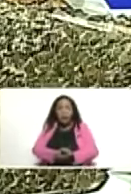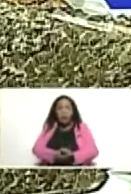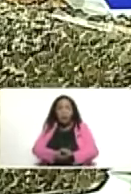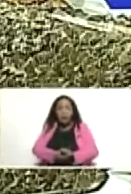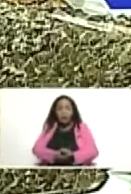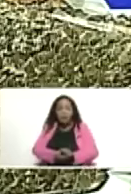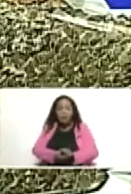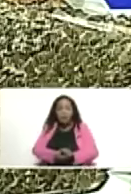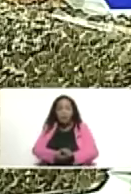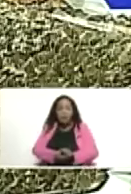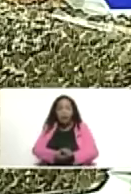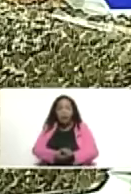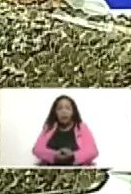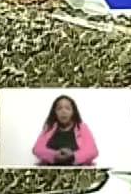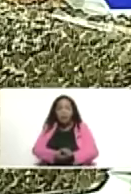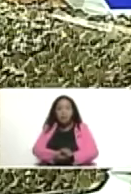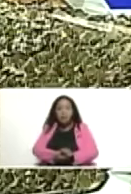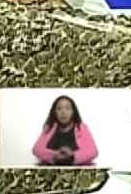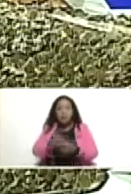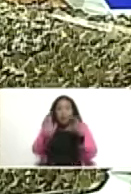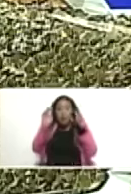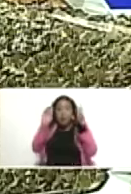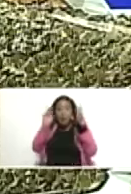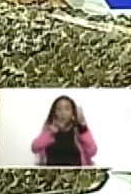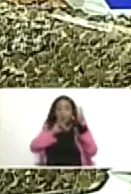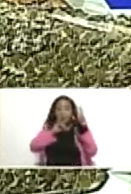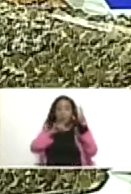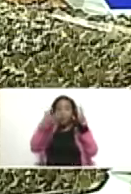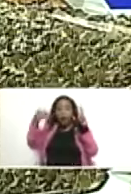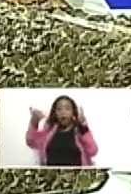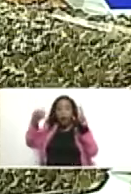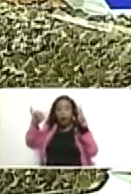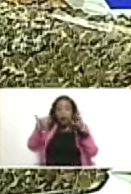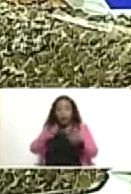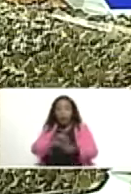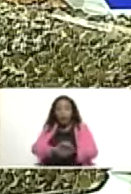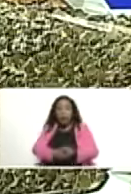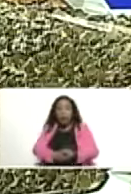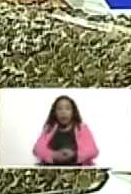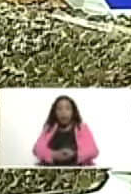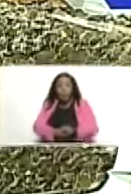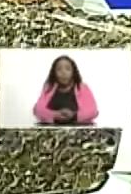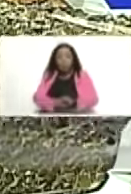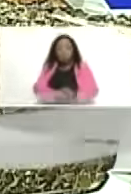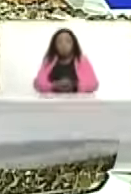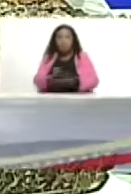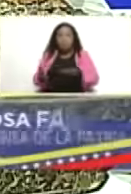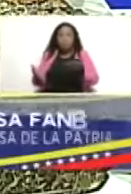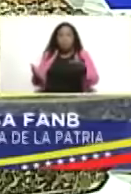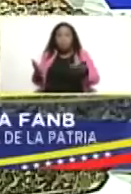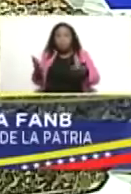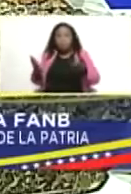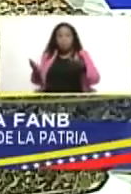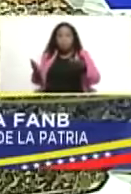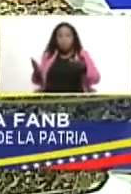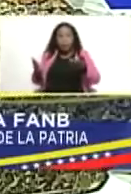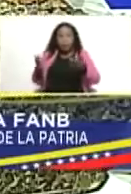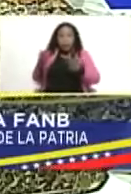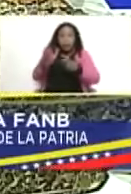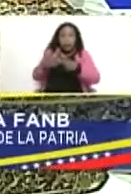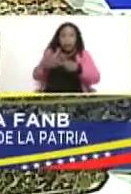Y el contenido de la información y del anuncio es prácticamente una amenaza